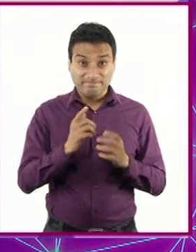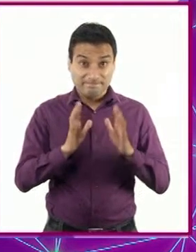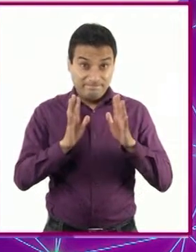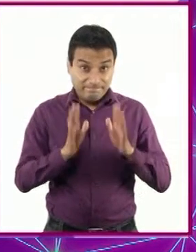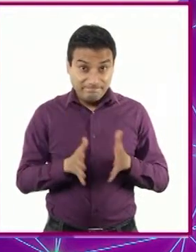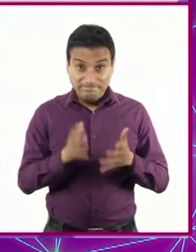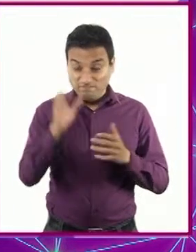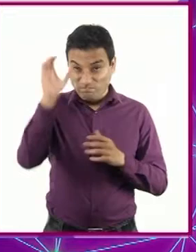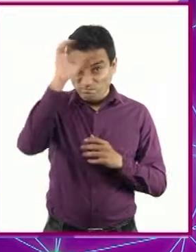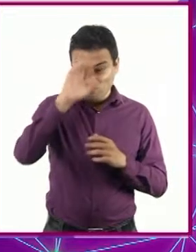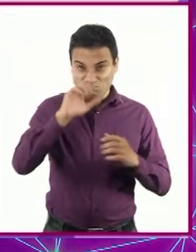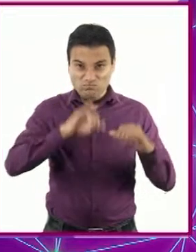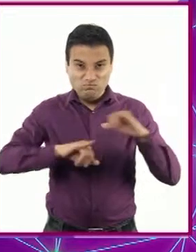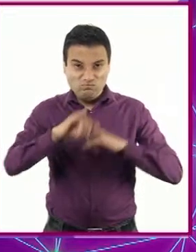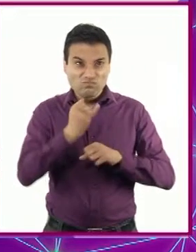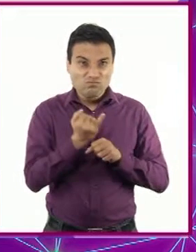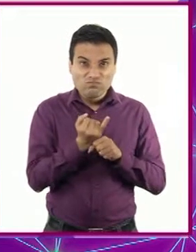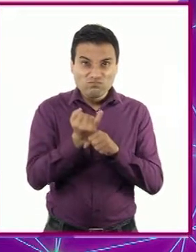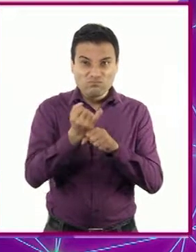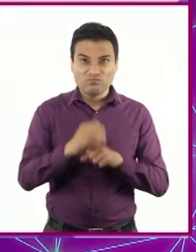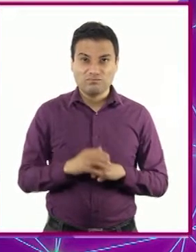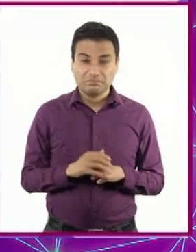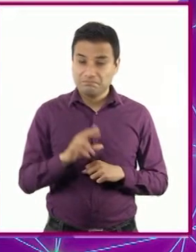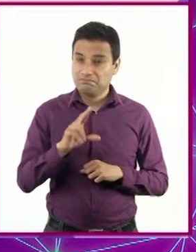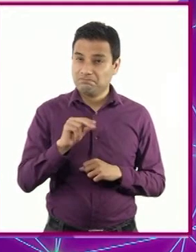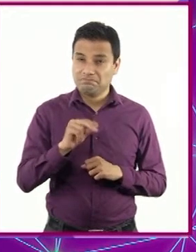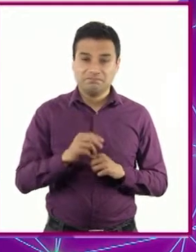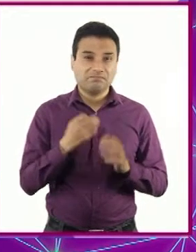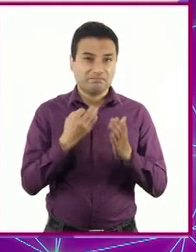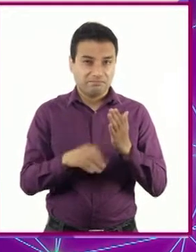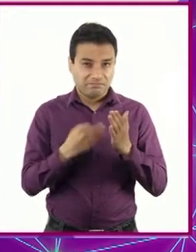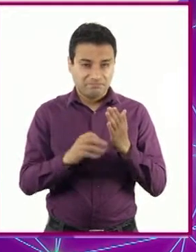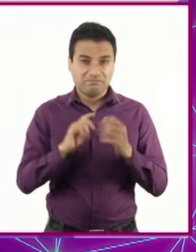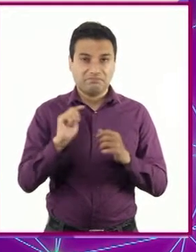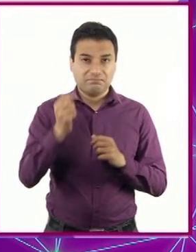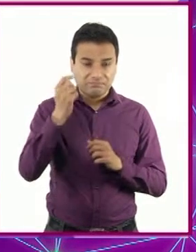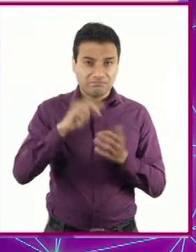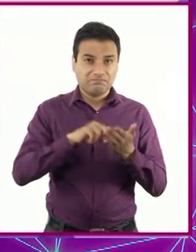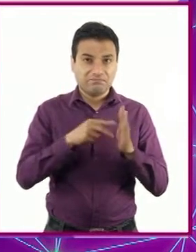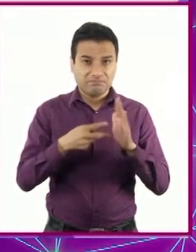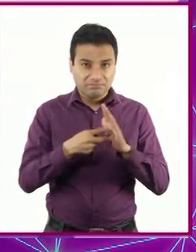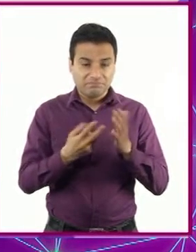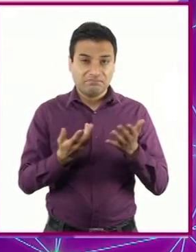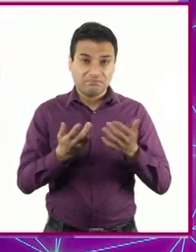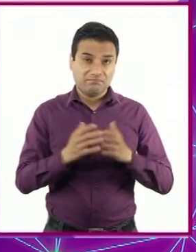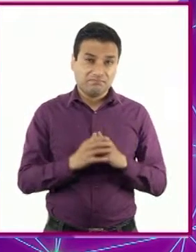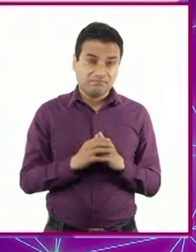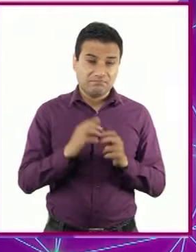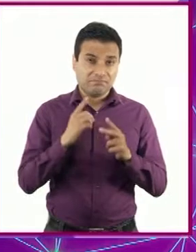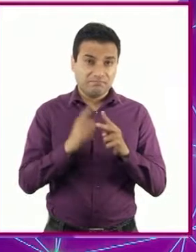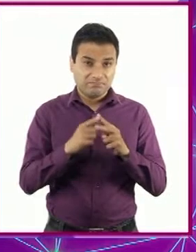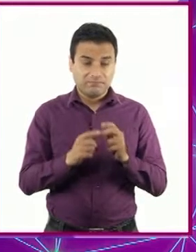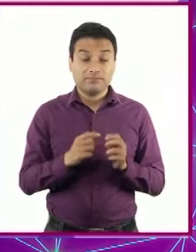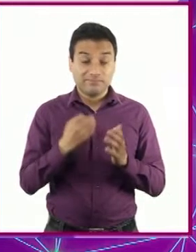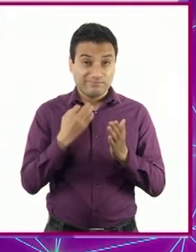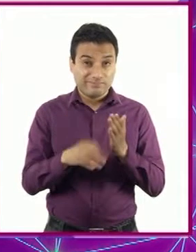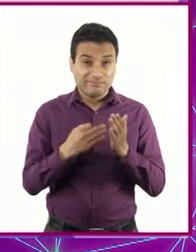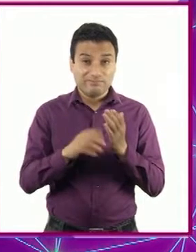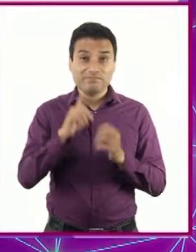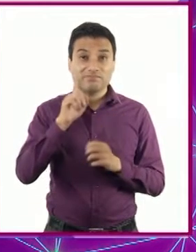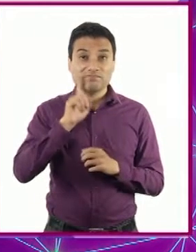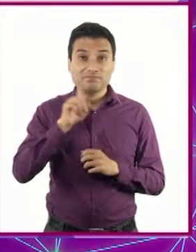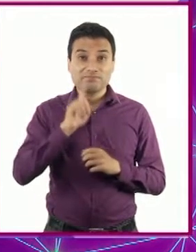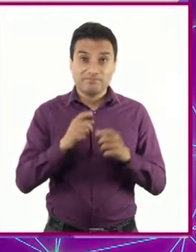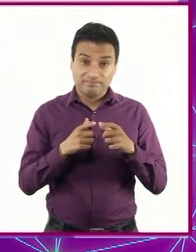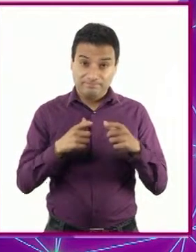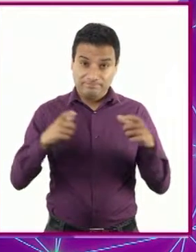de ciencia, tecnología, ingeniería y matemáticas. Faltan más mujeres, es cierto, y hay que revertirlo porque no está bien.